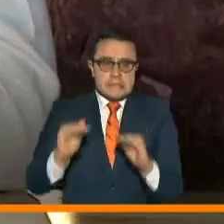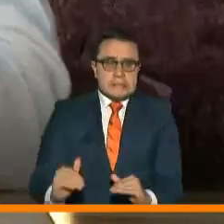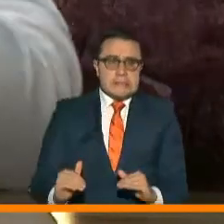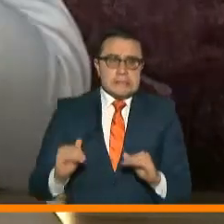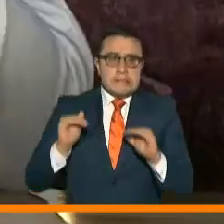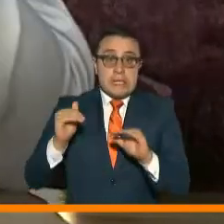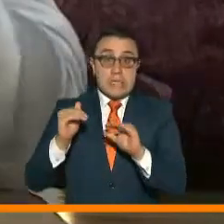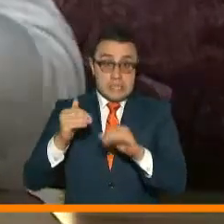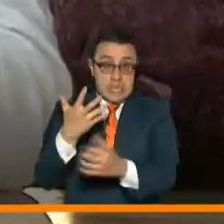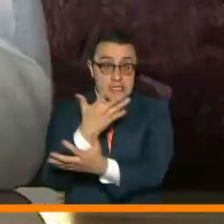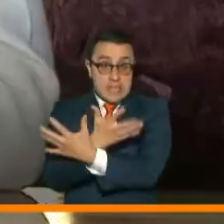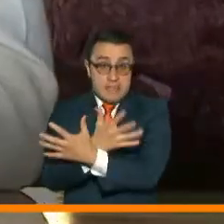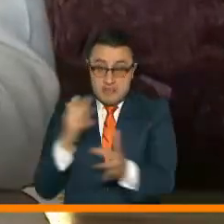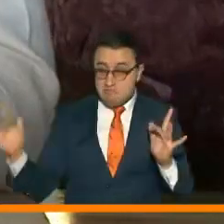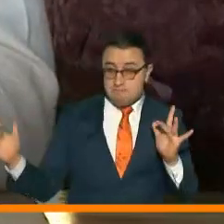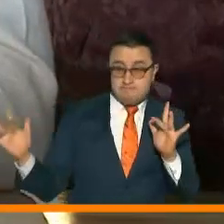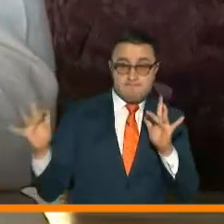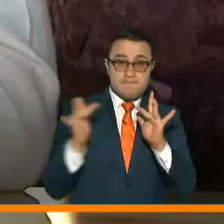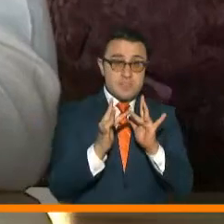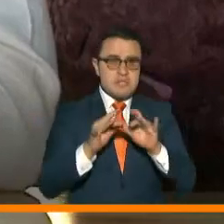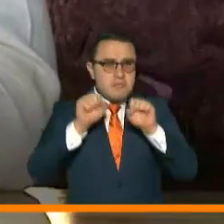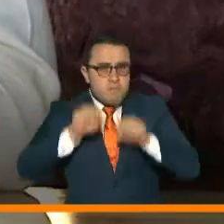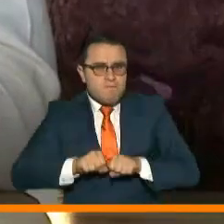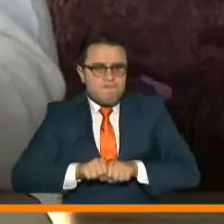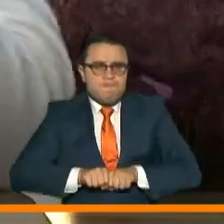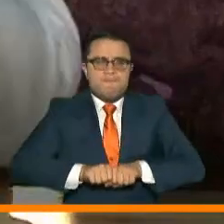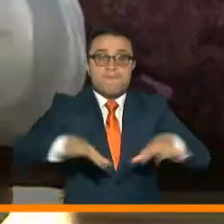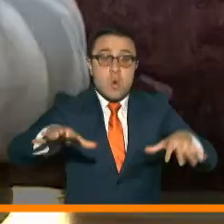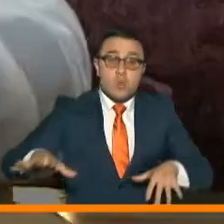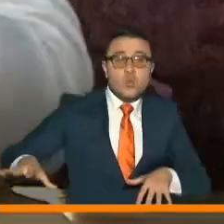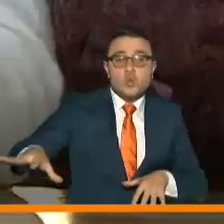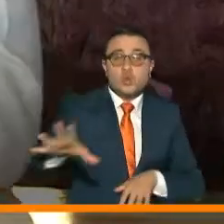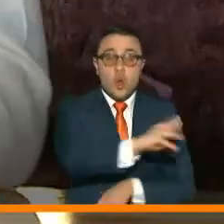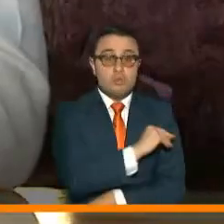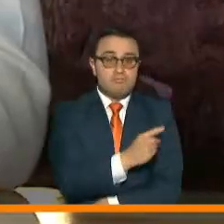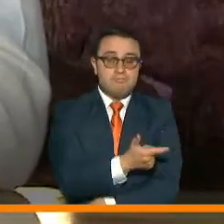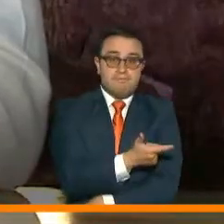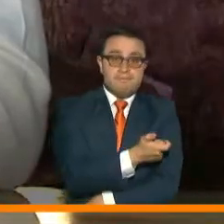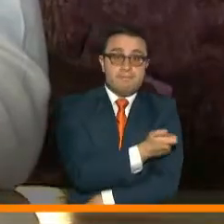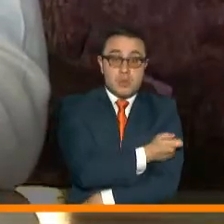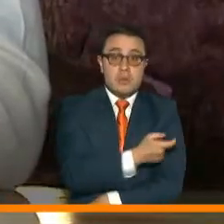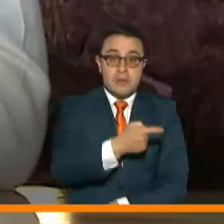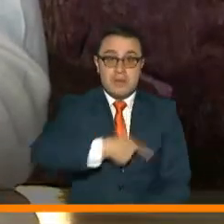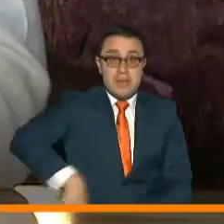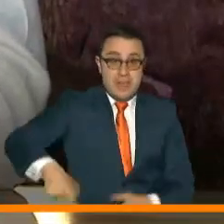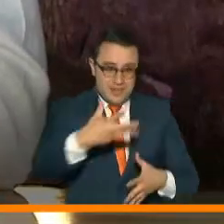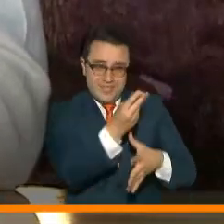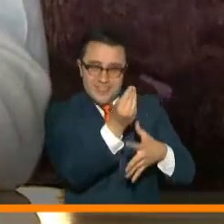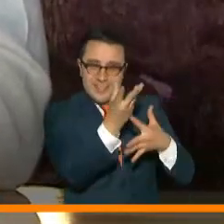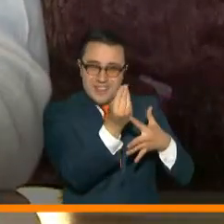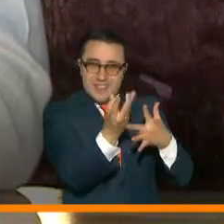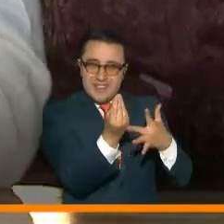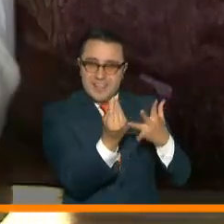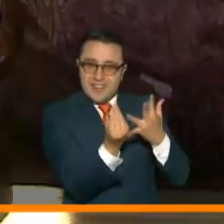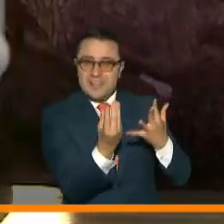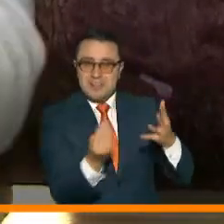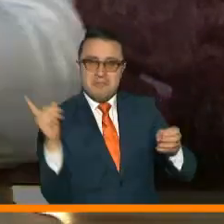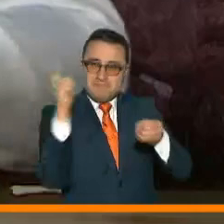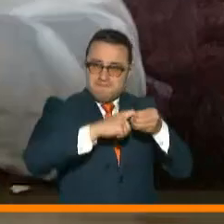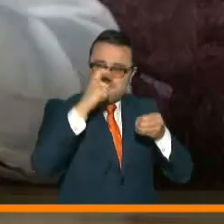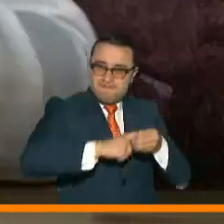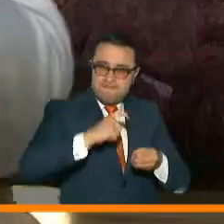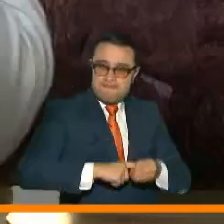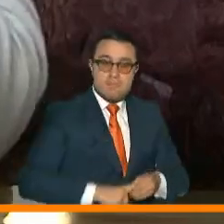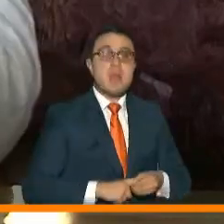información científica para llegar eficazmente a todo el pueblo colombiano que hace parte del universo a vacunar y hacerlo también con